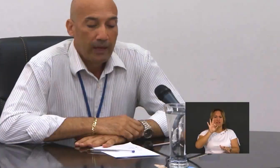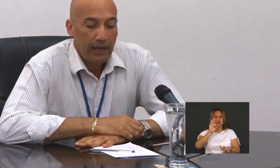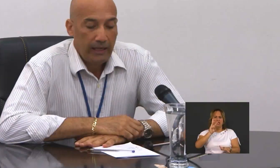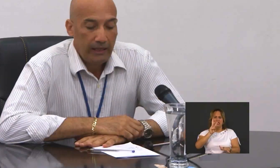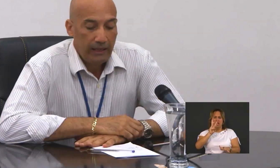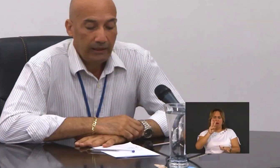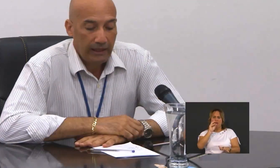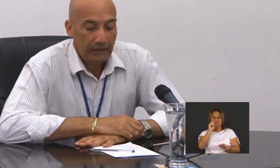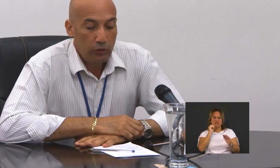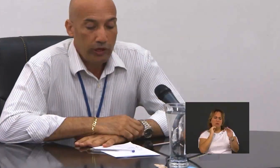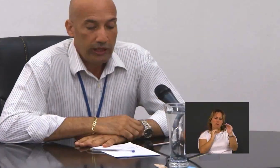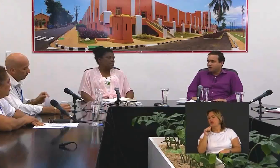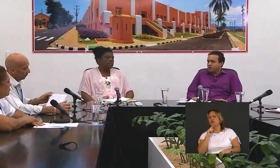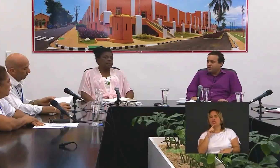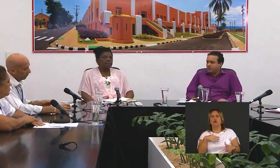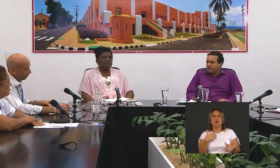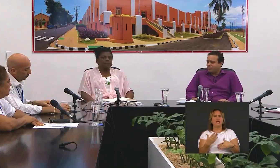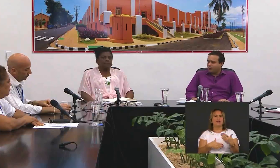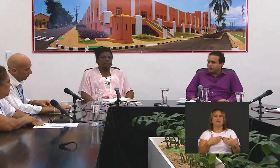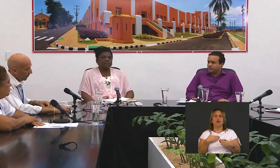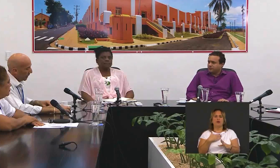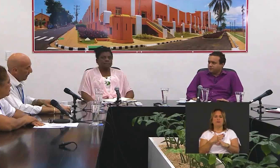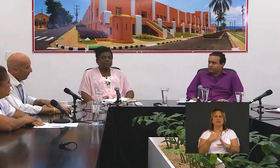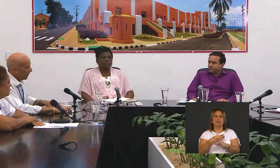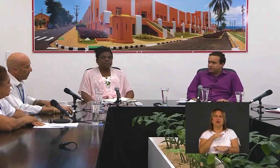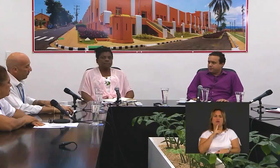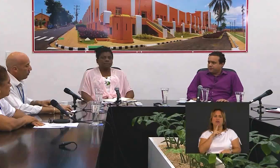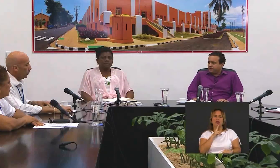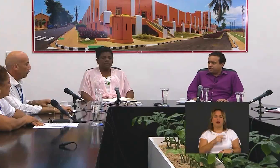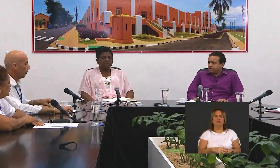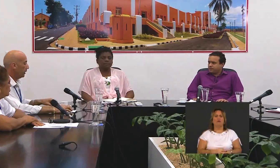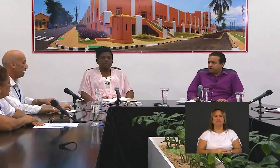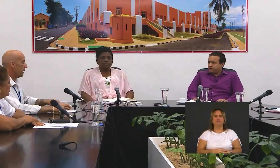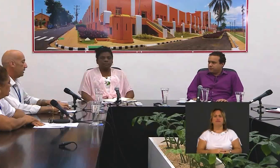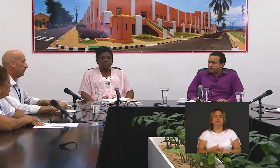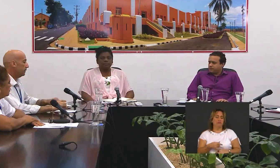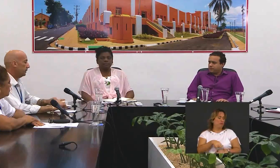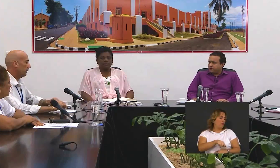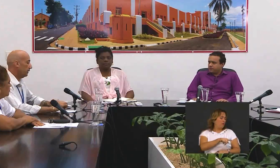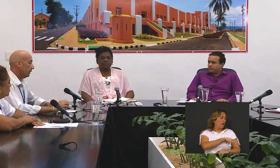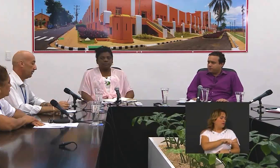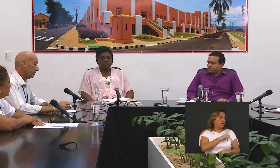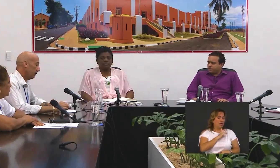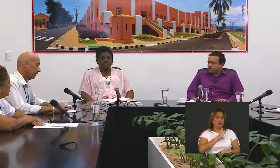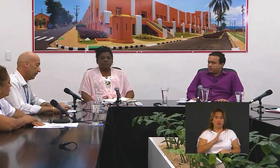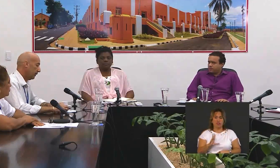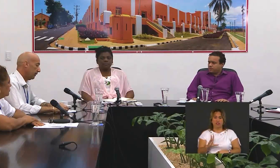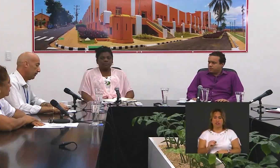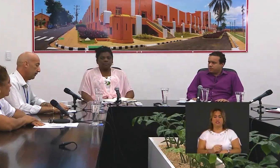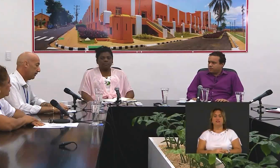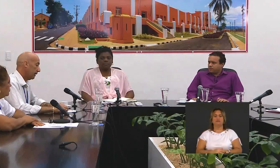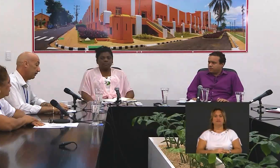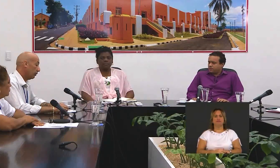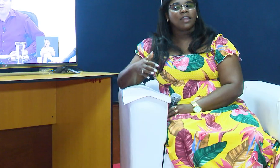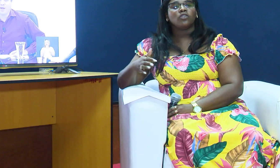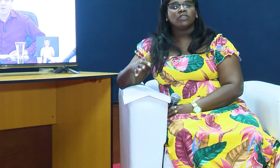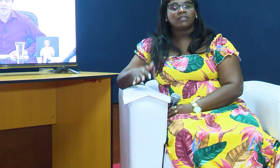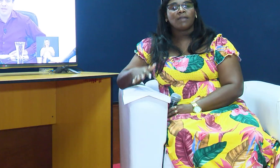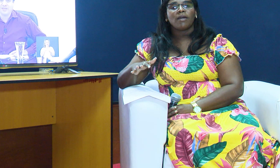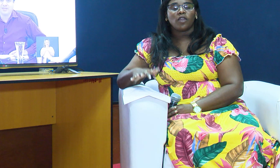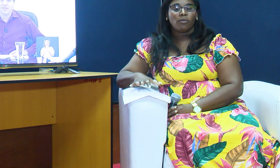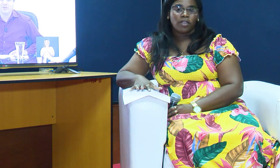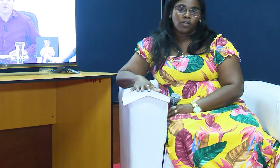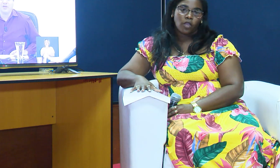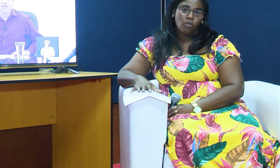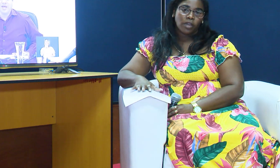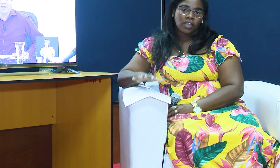participación ciudadana. Sobre esta base es que nos vamos a sustentar en este proyecto de las agendas integradas de los